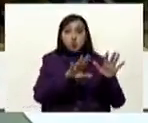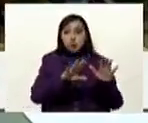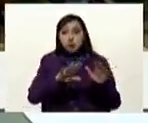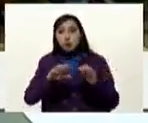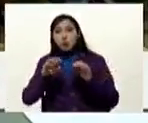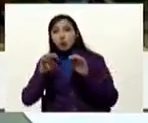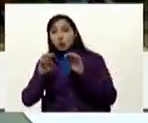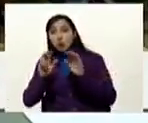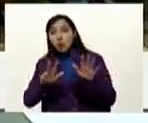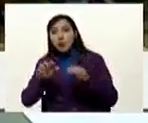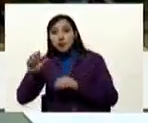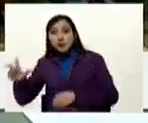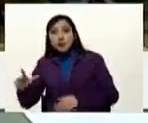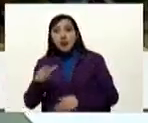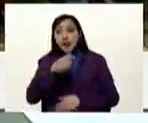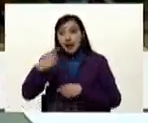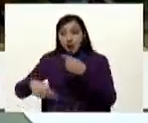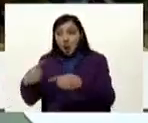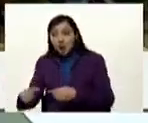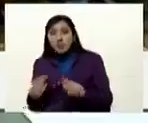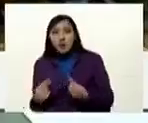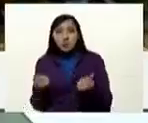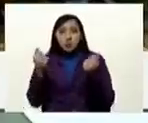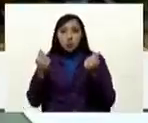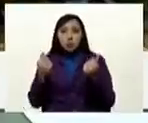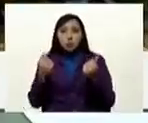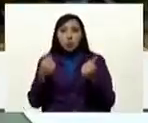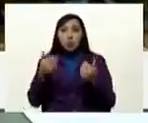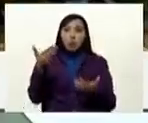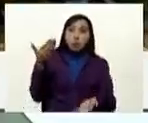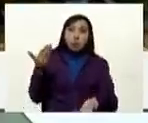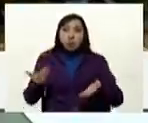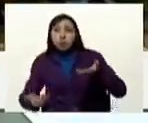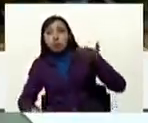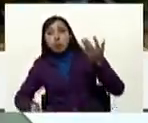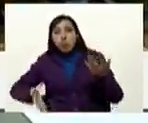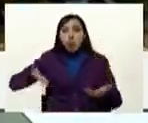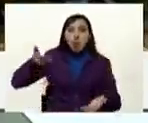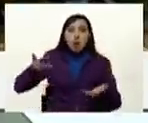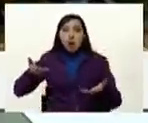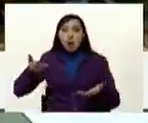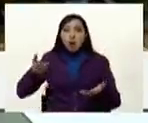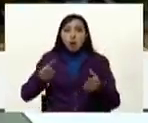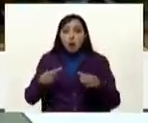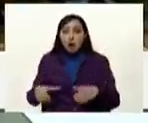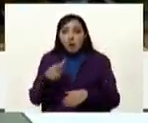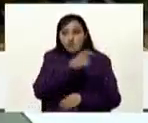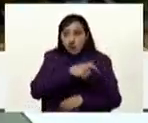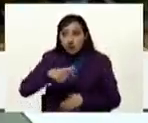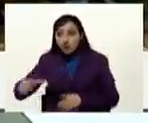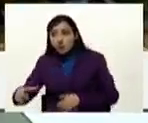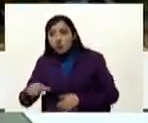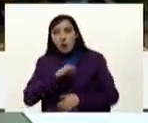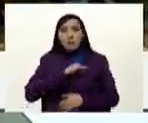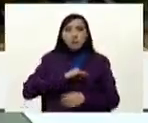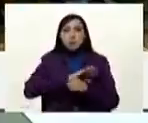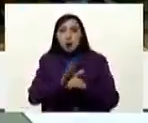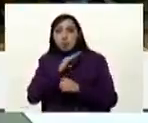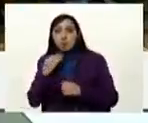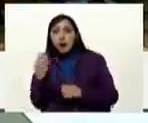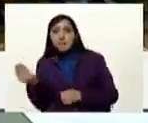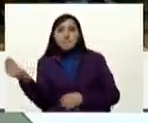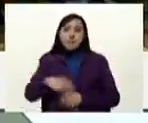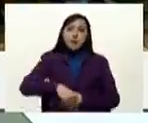993 recuperados por día. Volvimos a pasar al desbalance, más casos nuevos que recuperados.